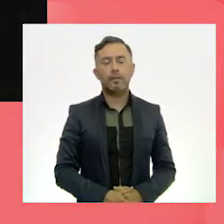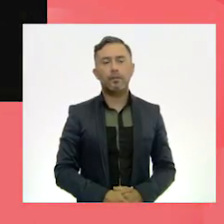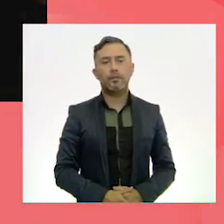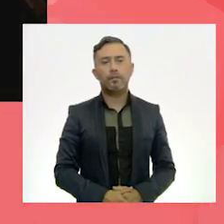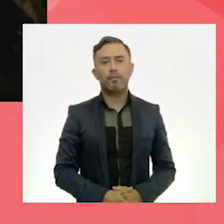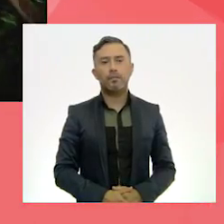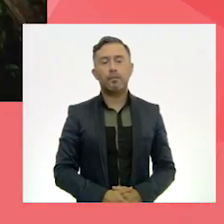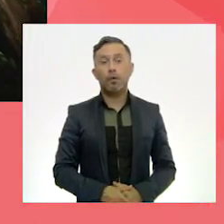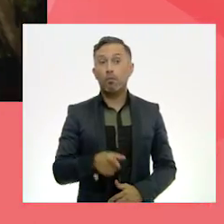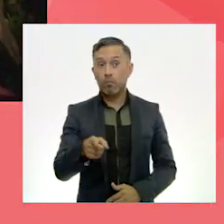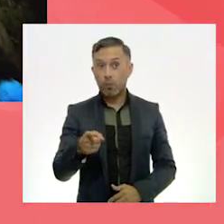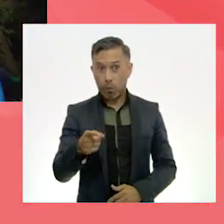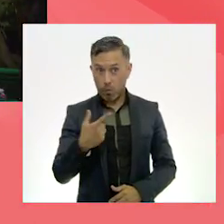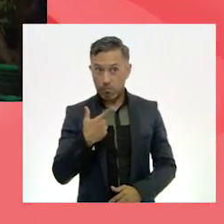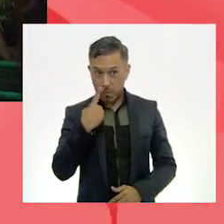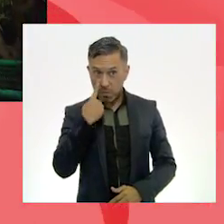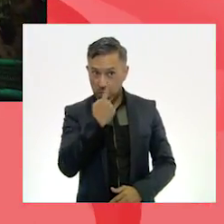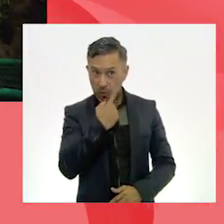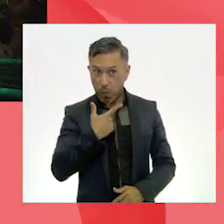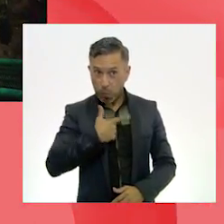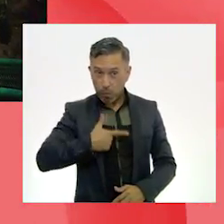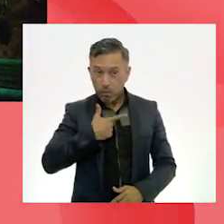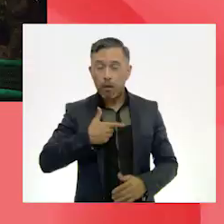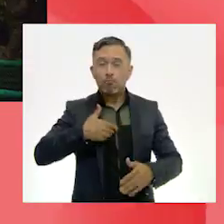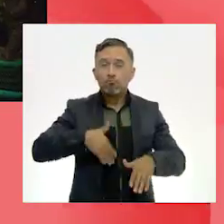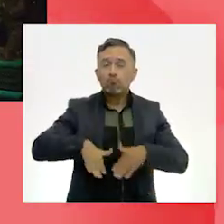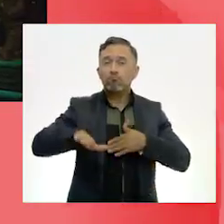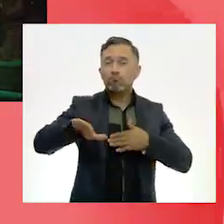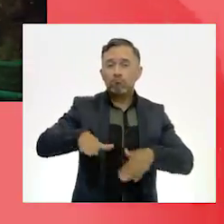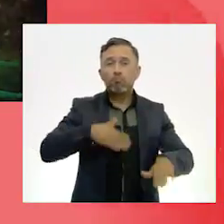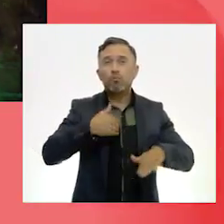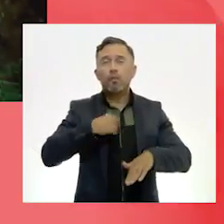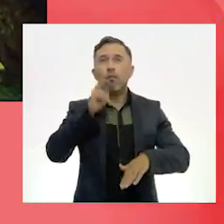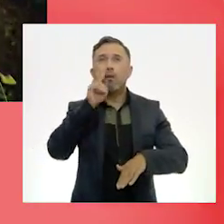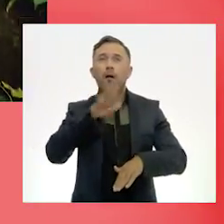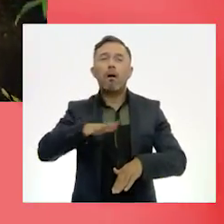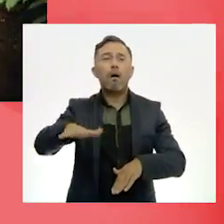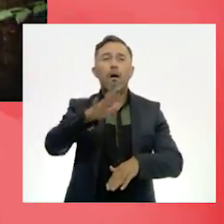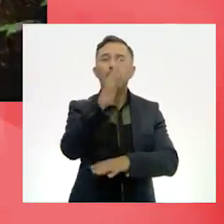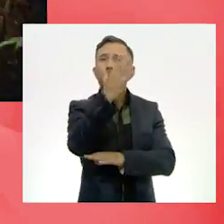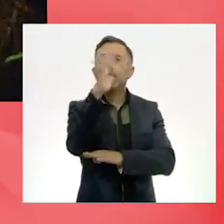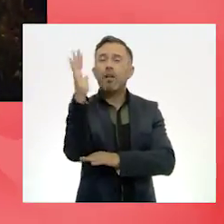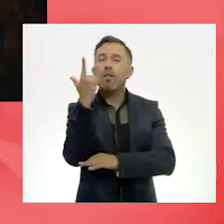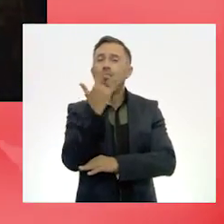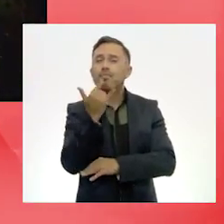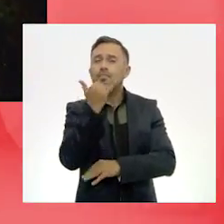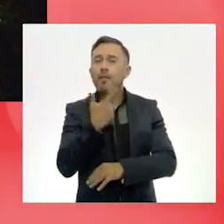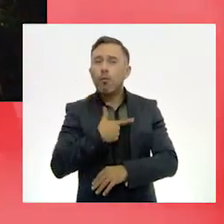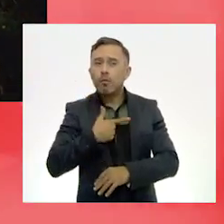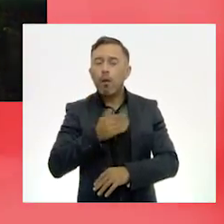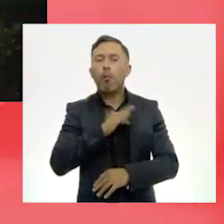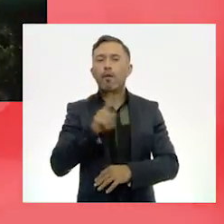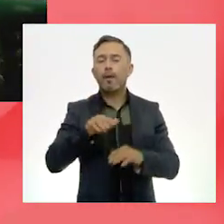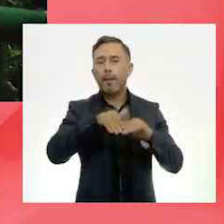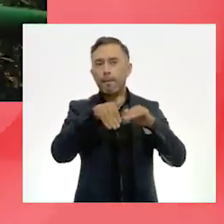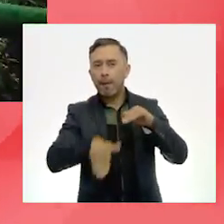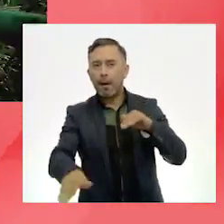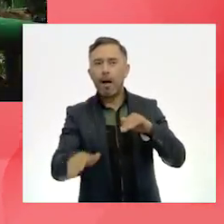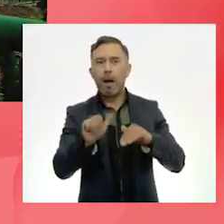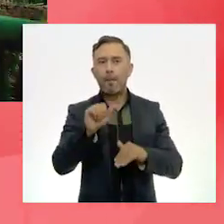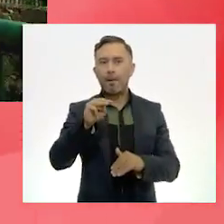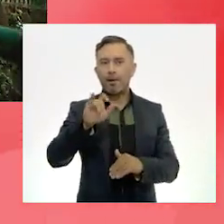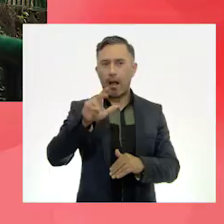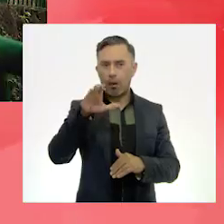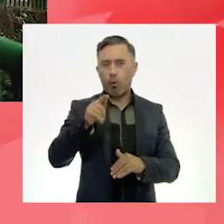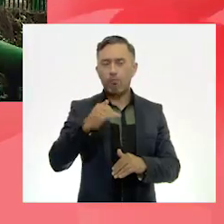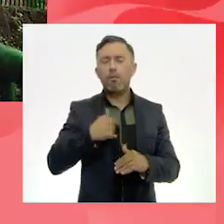Si de caminar y admirar la naturaleza se trata, puedes relajarte en un interesante recorrido por la barranca de Amanalco, que durante